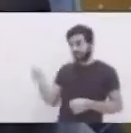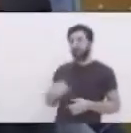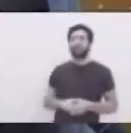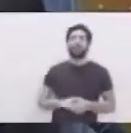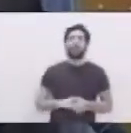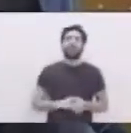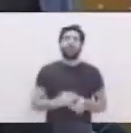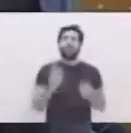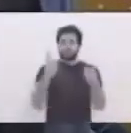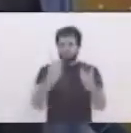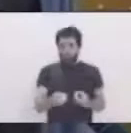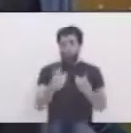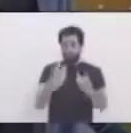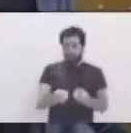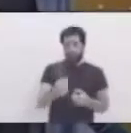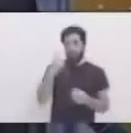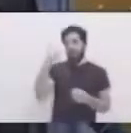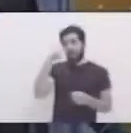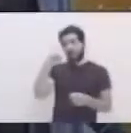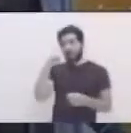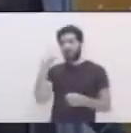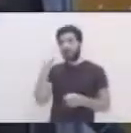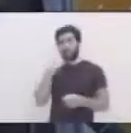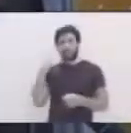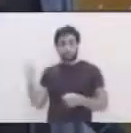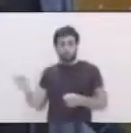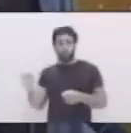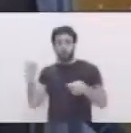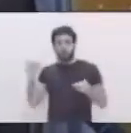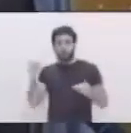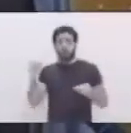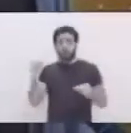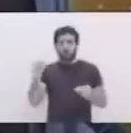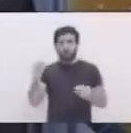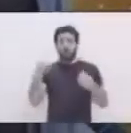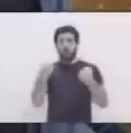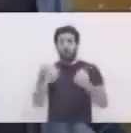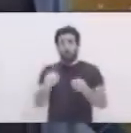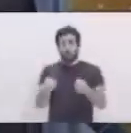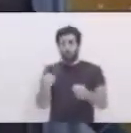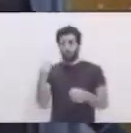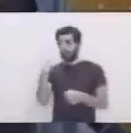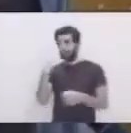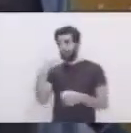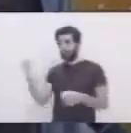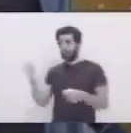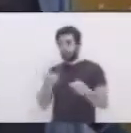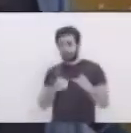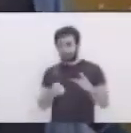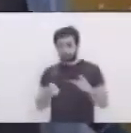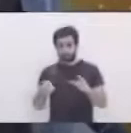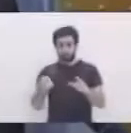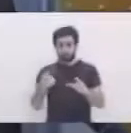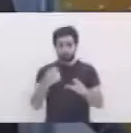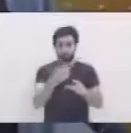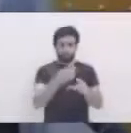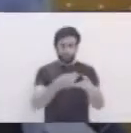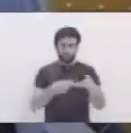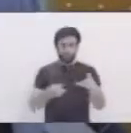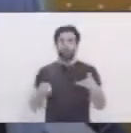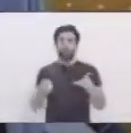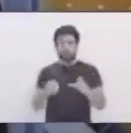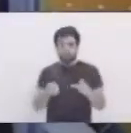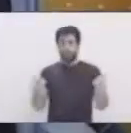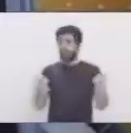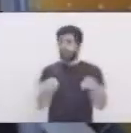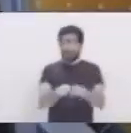nuevamente el amarillo un poco más oscuro y vamos a hacer el centro de nuestras orejas. ¿Ok? Perfecto. Que es prácticamente como que la